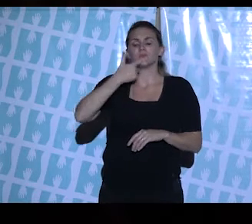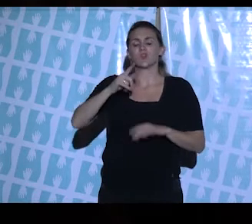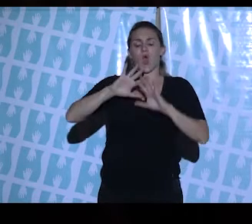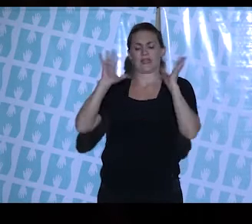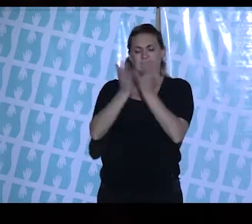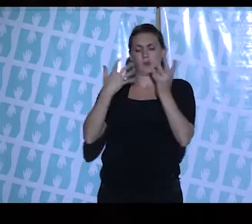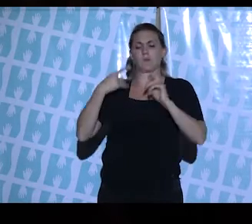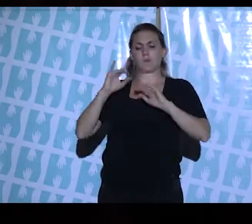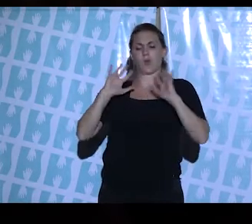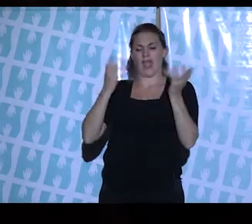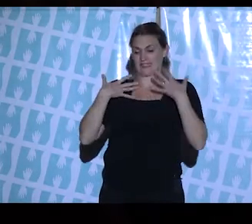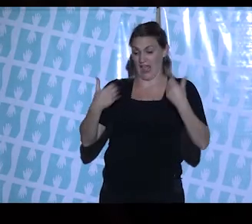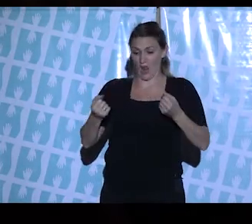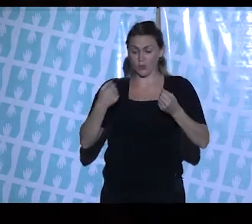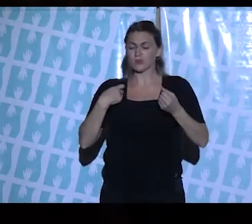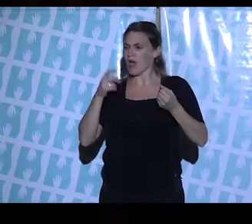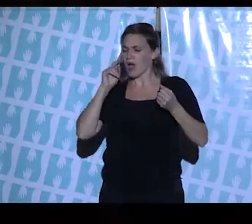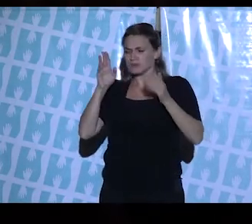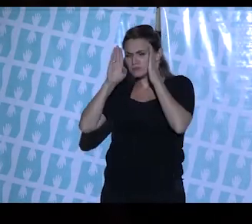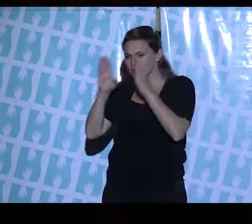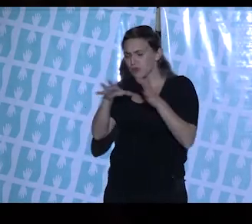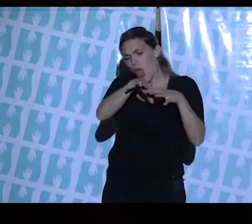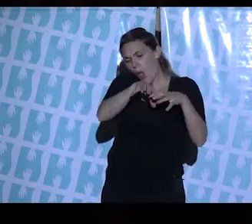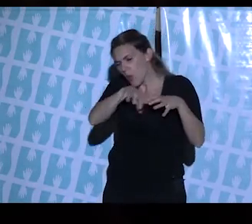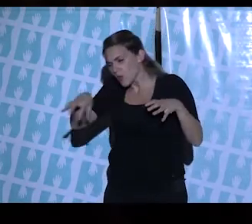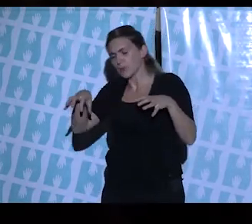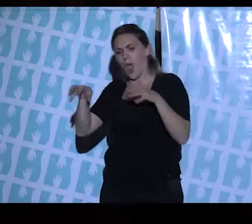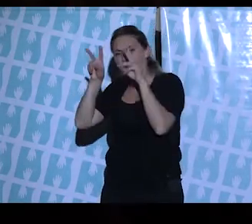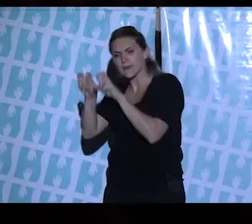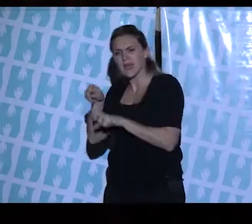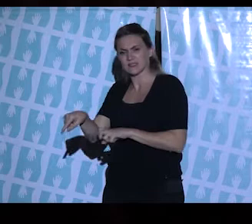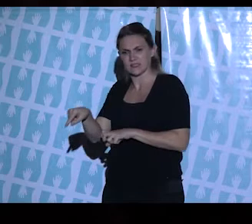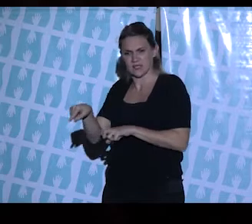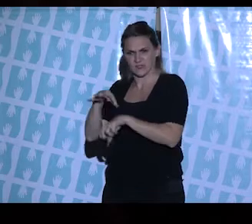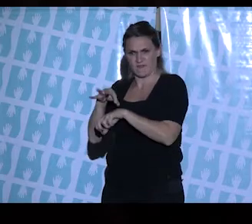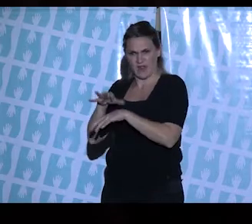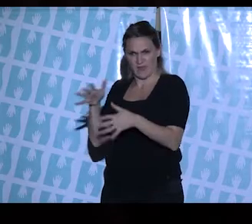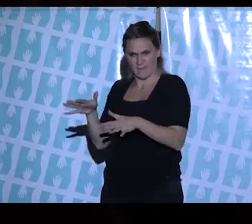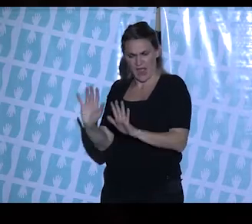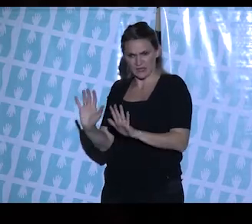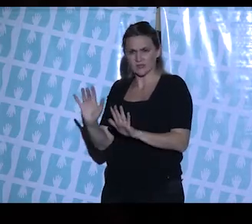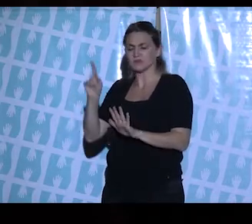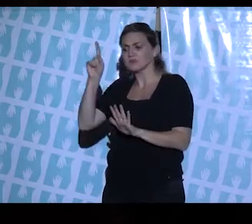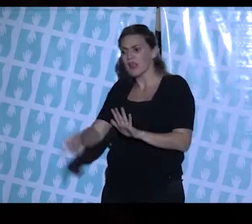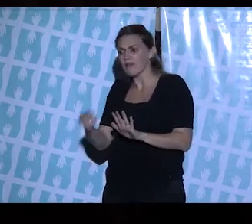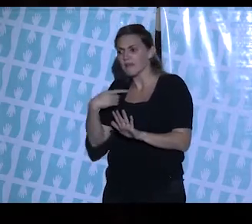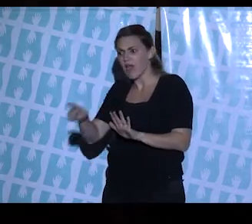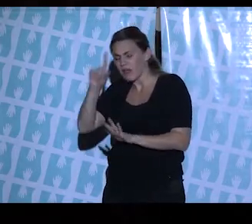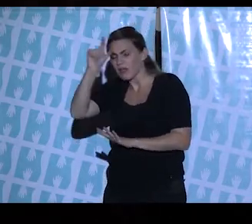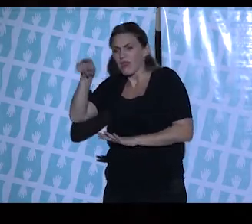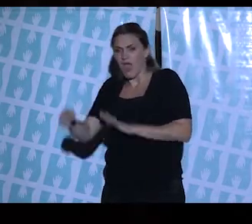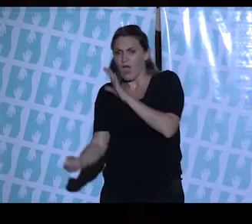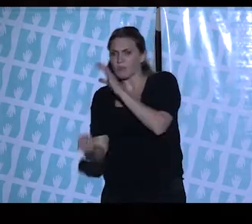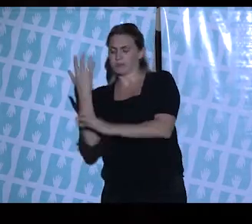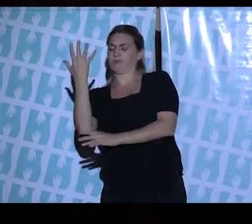grupo dedicado a enfermedad de Parkinson y además, a partir de esa iniciativa surgió la idea